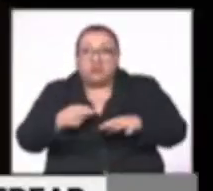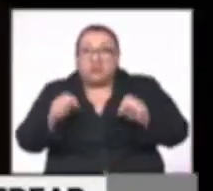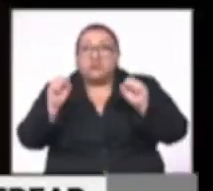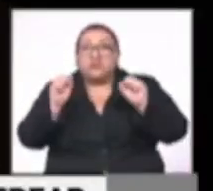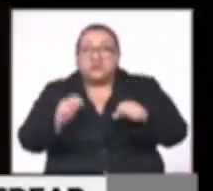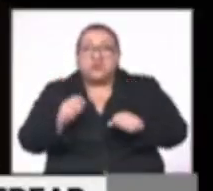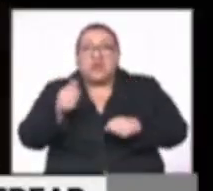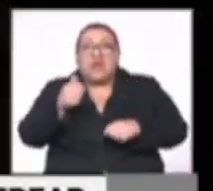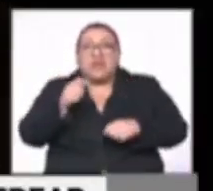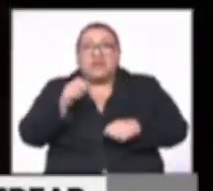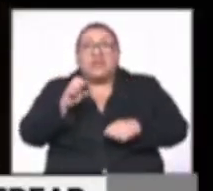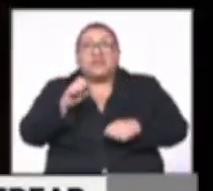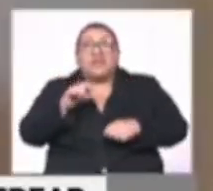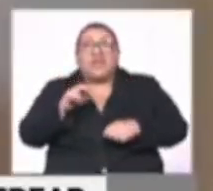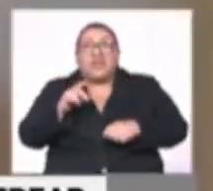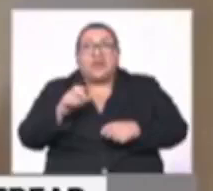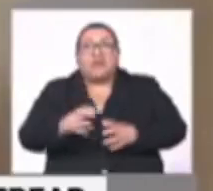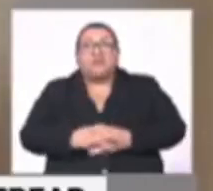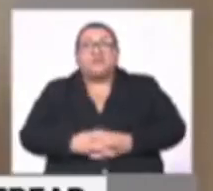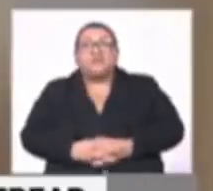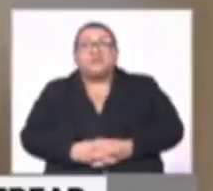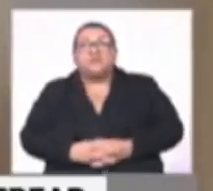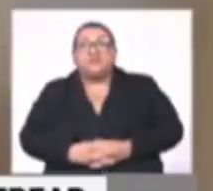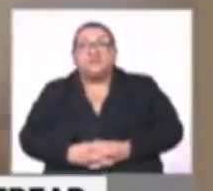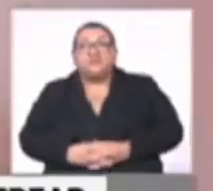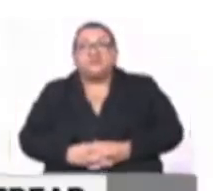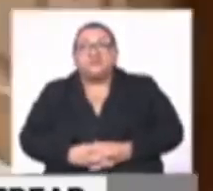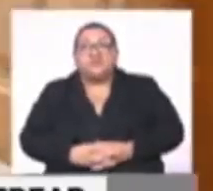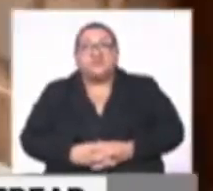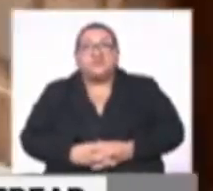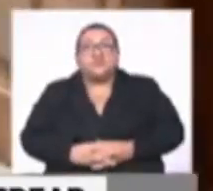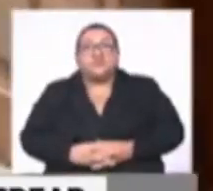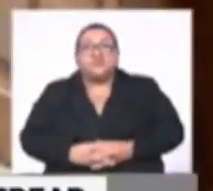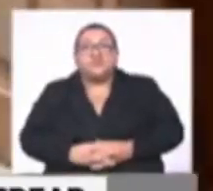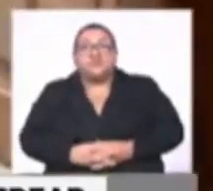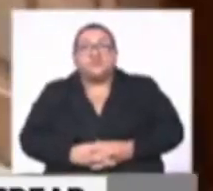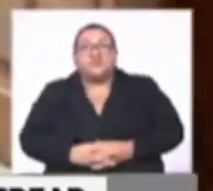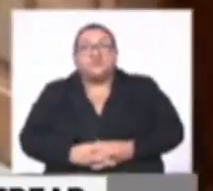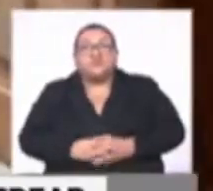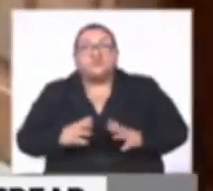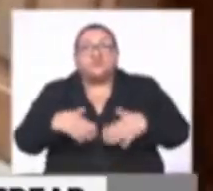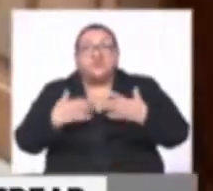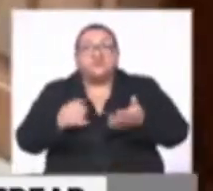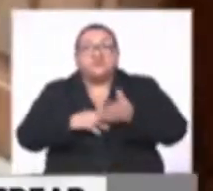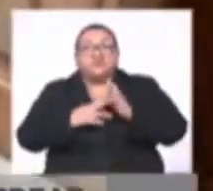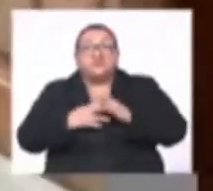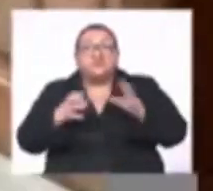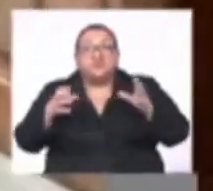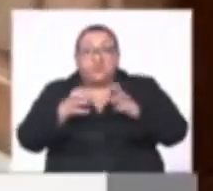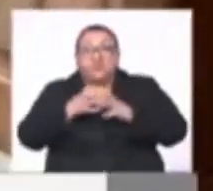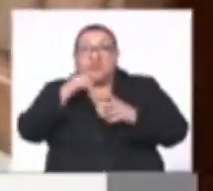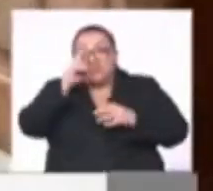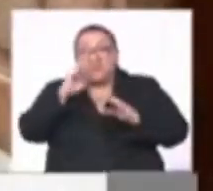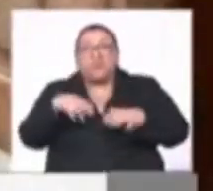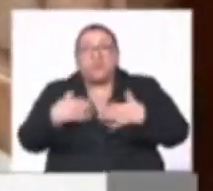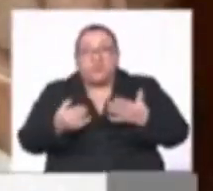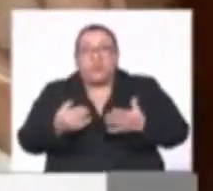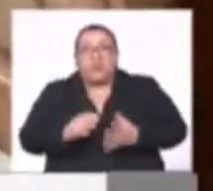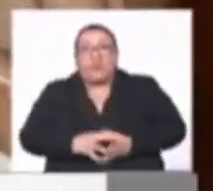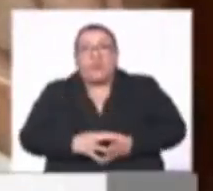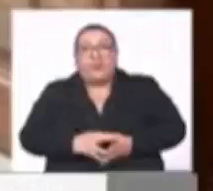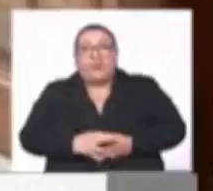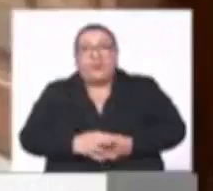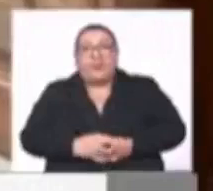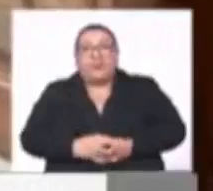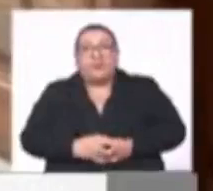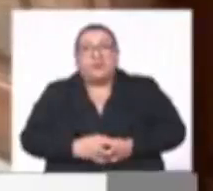de las artes escénicas. El Perú tiene esa posibilidad, digamos que estamos un poco atrasados en relación a otros países,